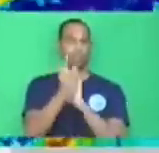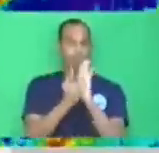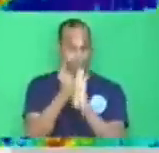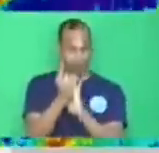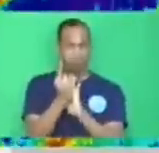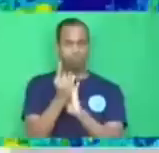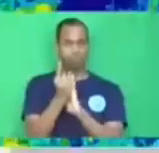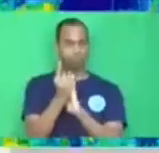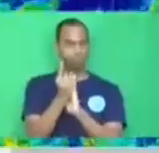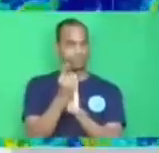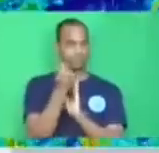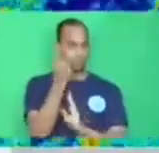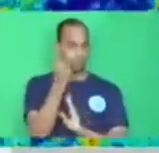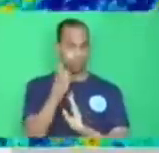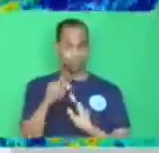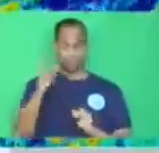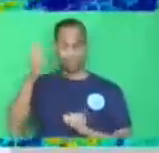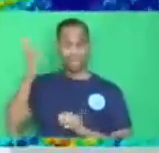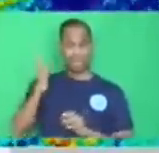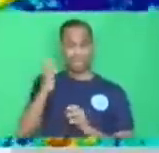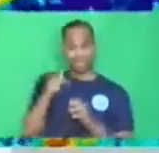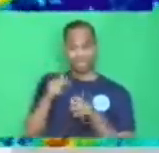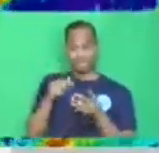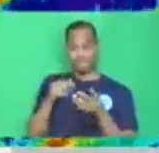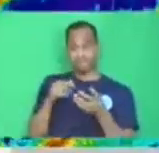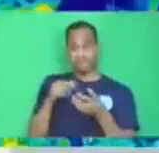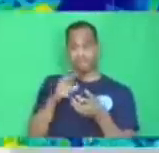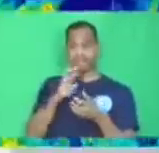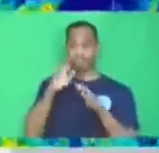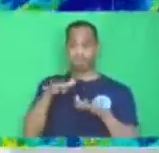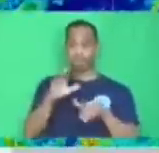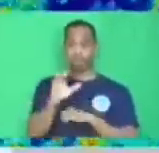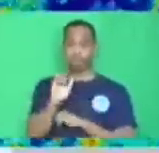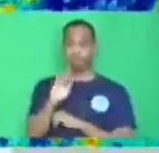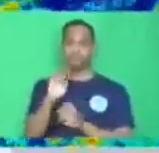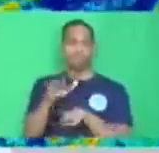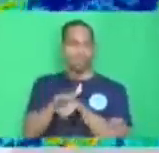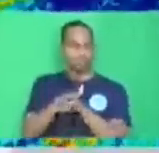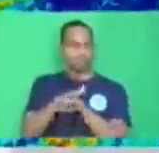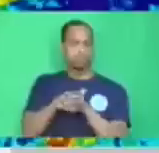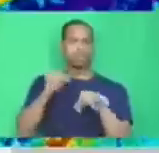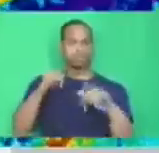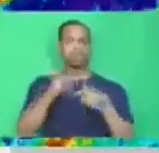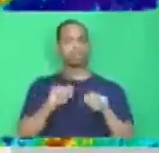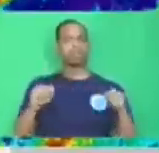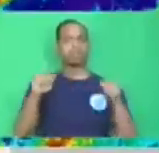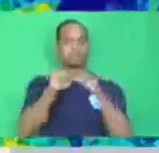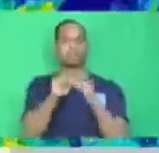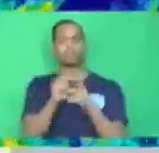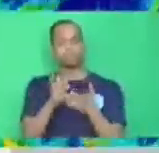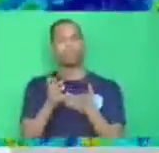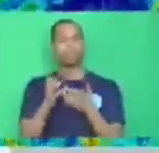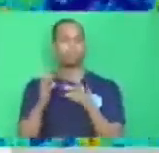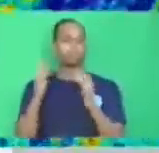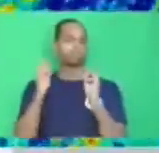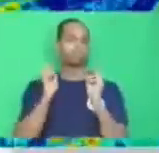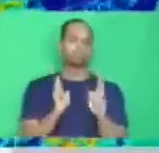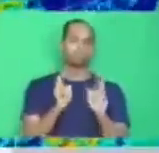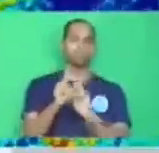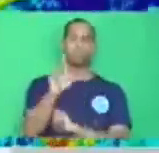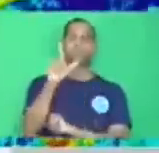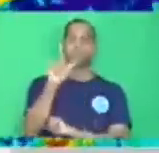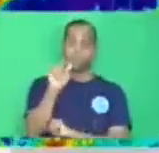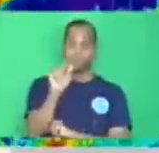pesar de que cuando estaba en el Mar Caribe se desplazaba muy lentamente, ya en la geografía nacional se desplazó a unos